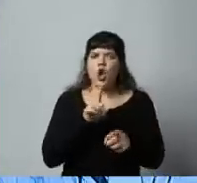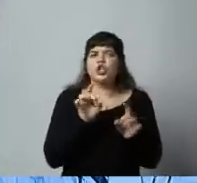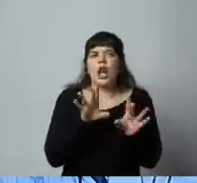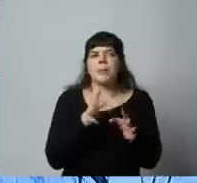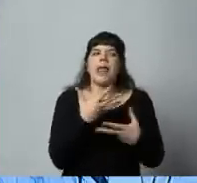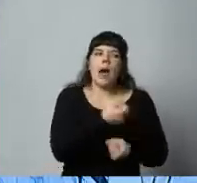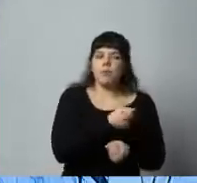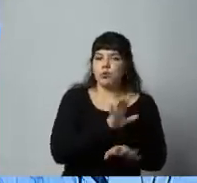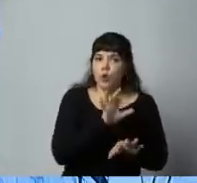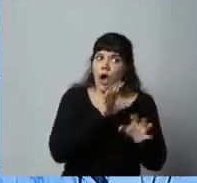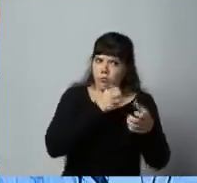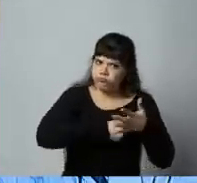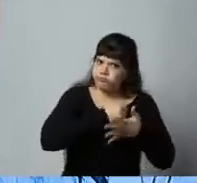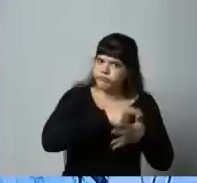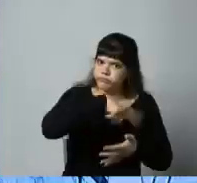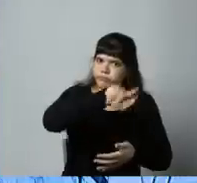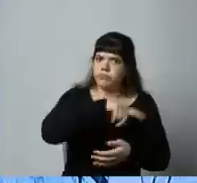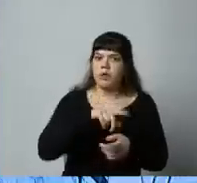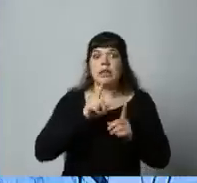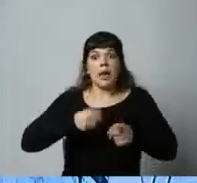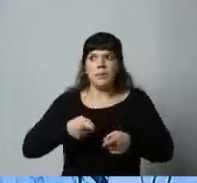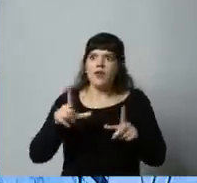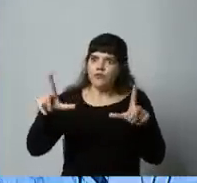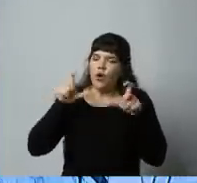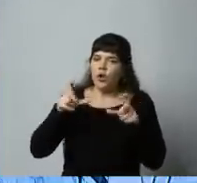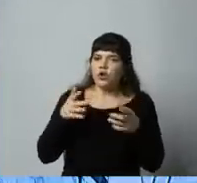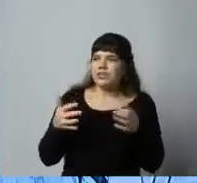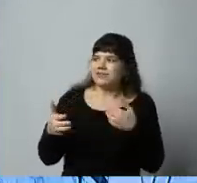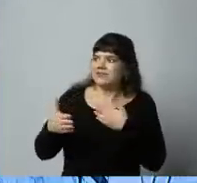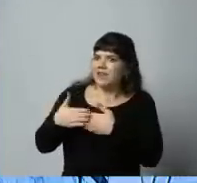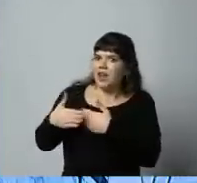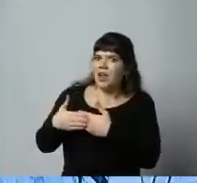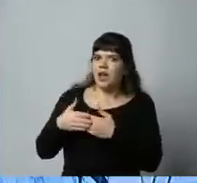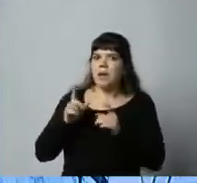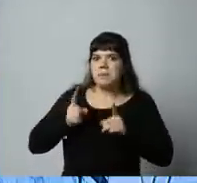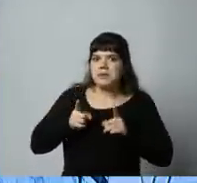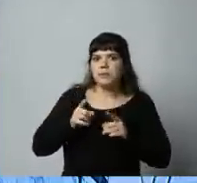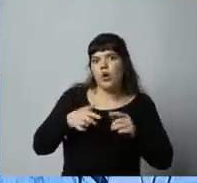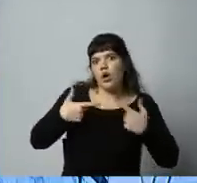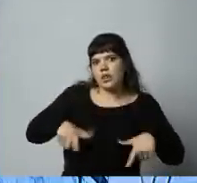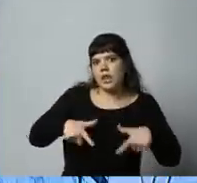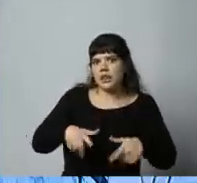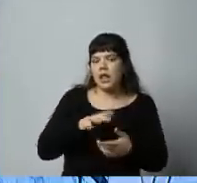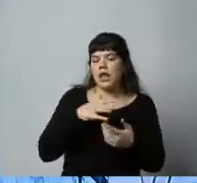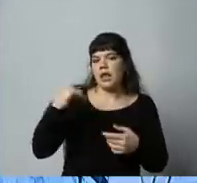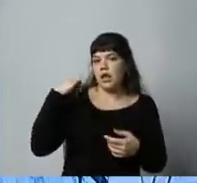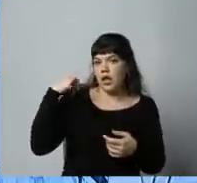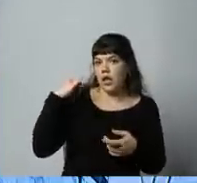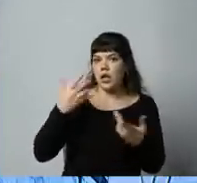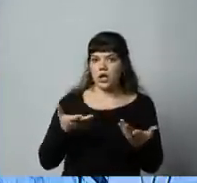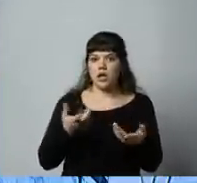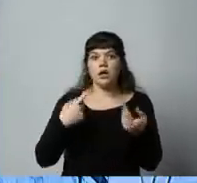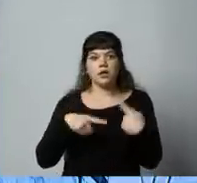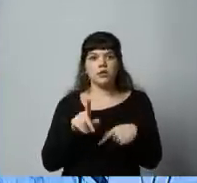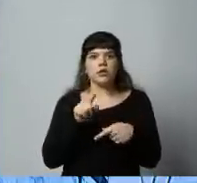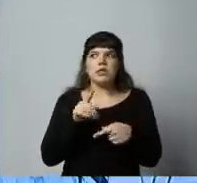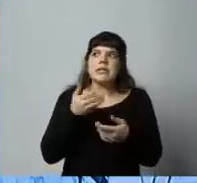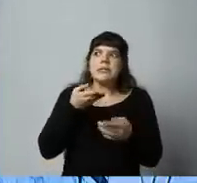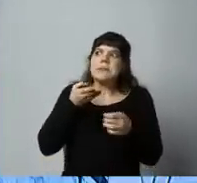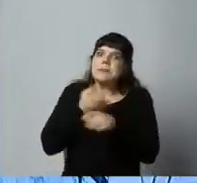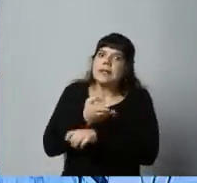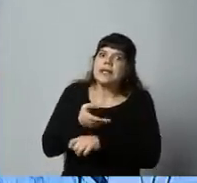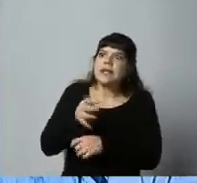Incluso en alguna fotos se la ve cerca o de el propio Carlos Moreira este pedido de destitución